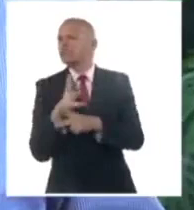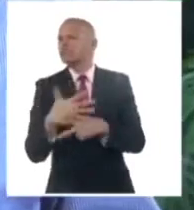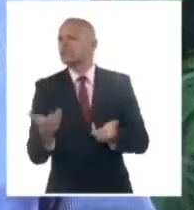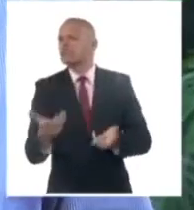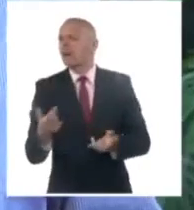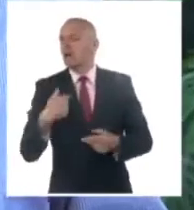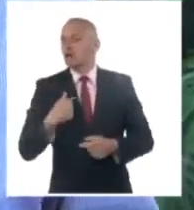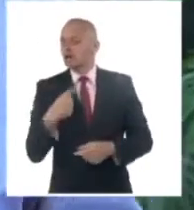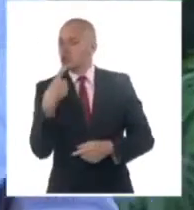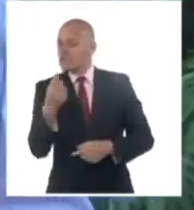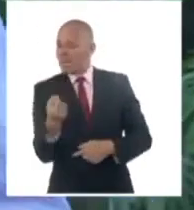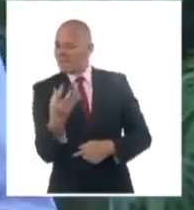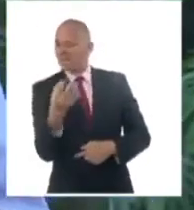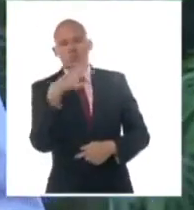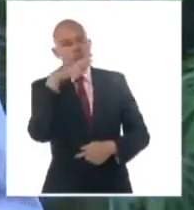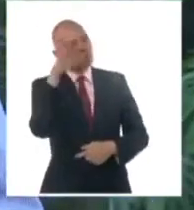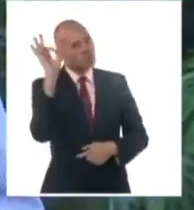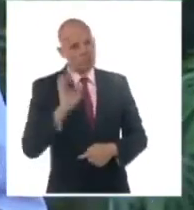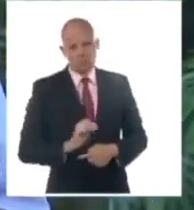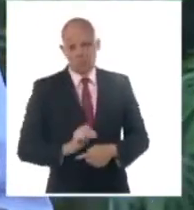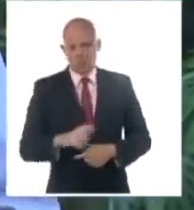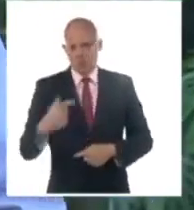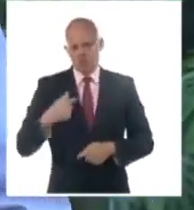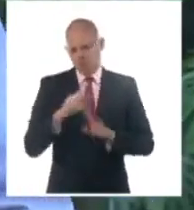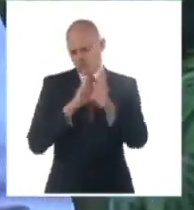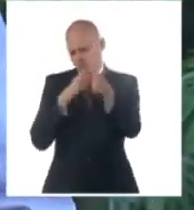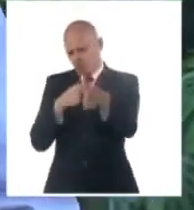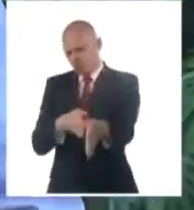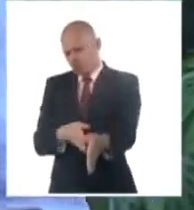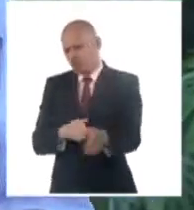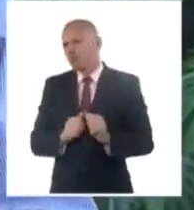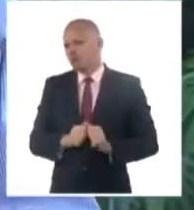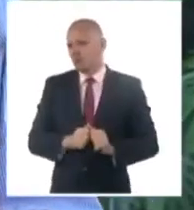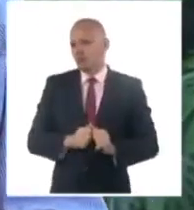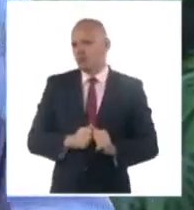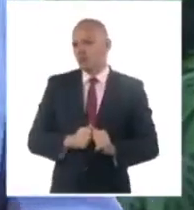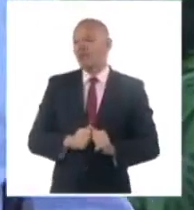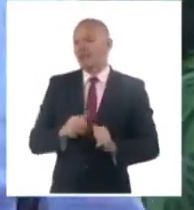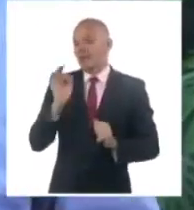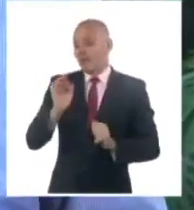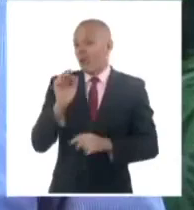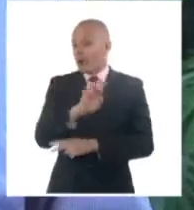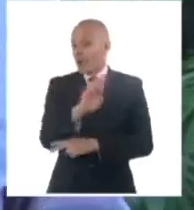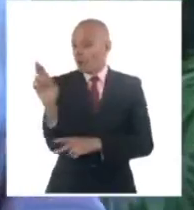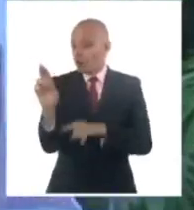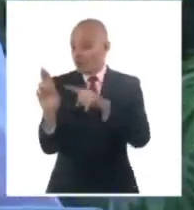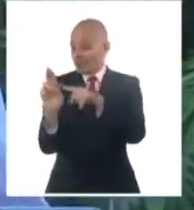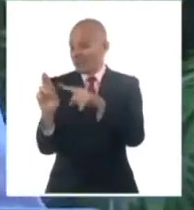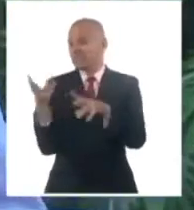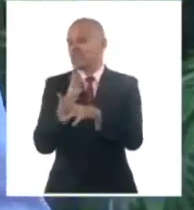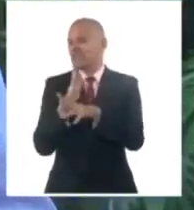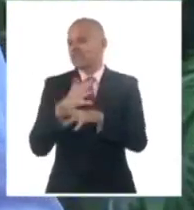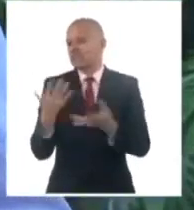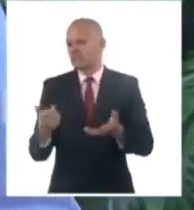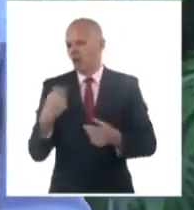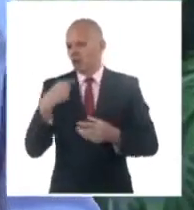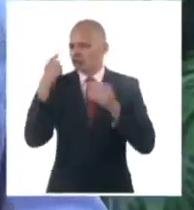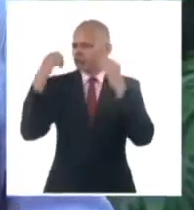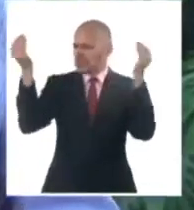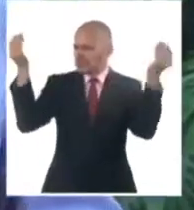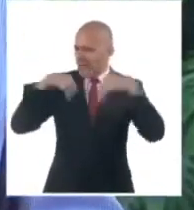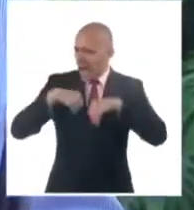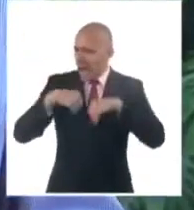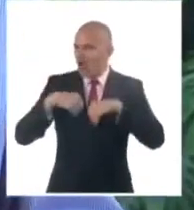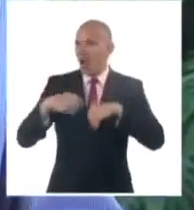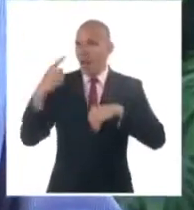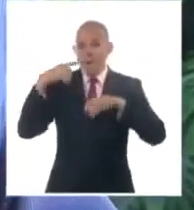que de ahí está todo lo que le hemos explicado. Es convicción profunda de que no existe fuerza en el mundo